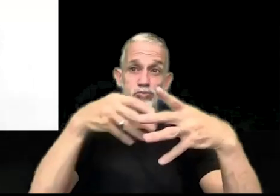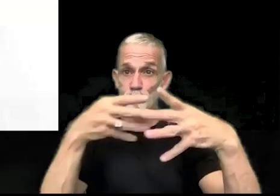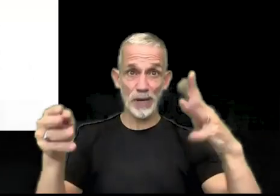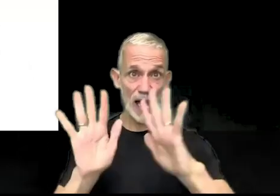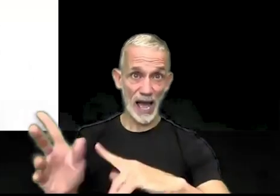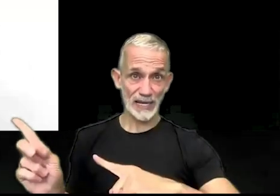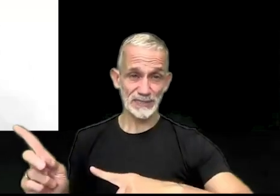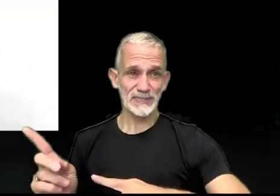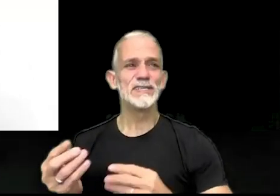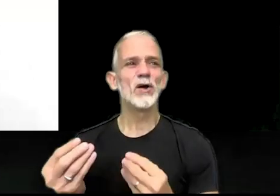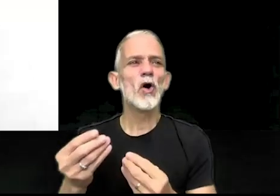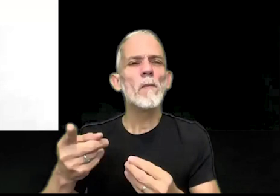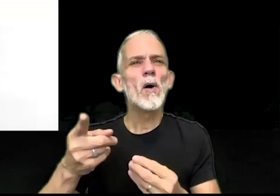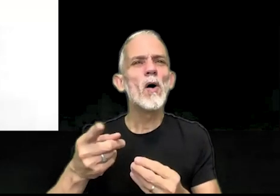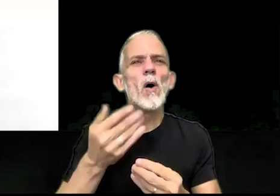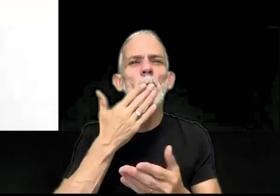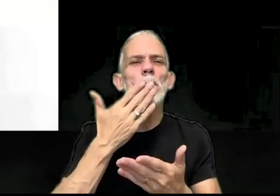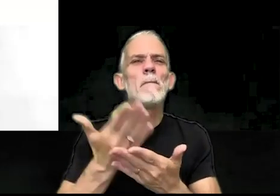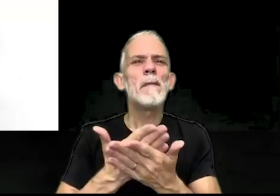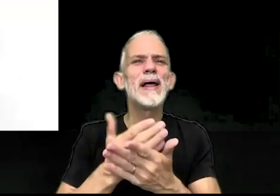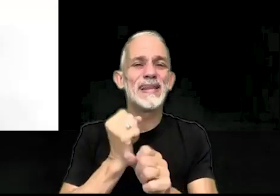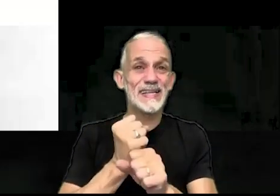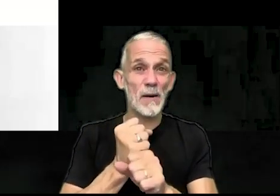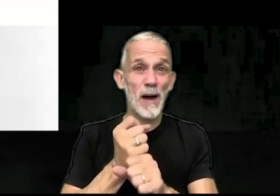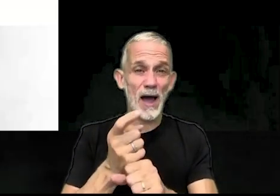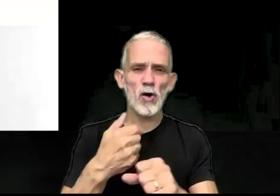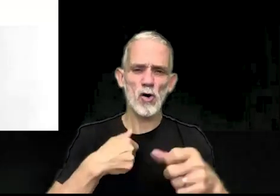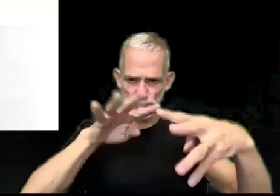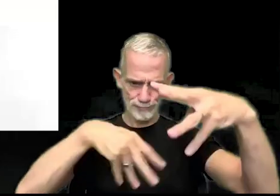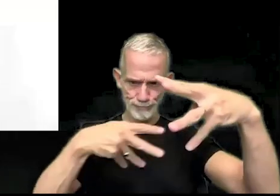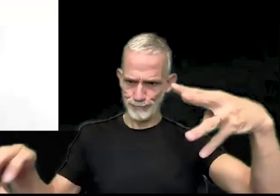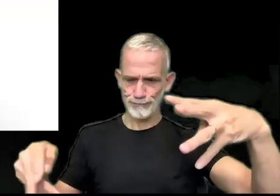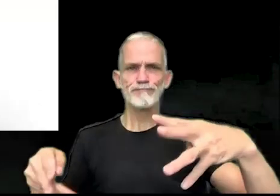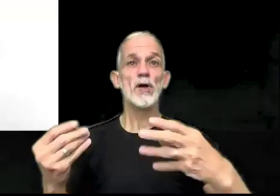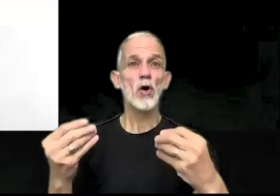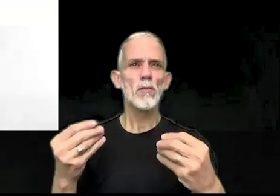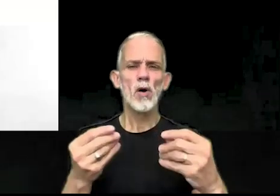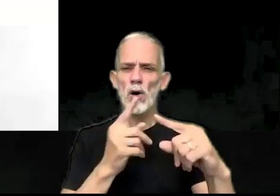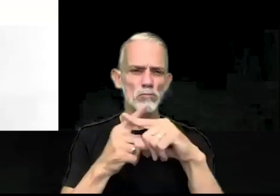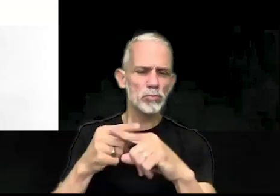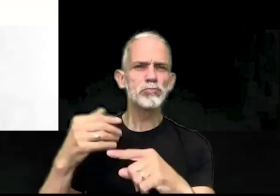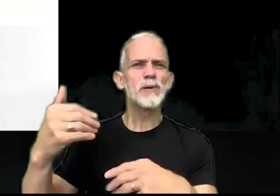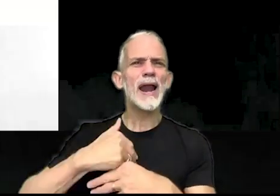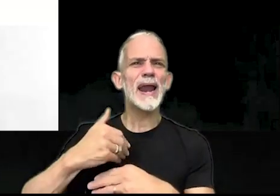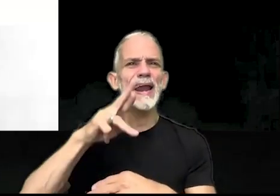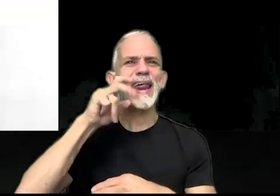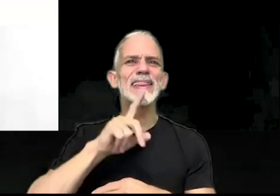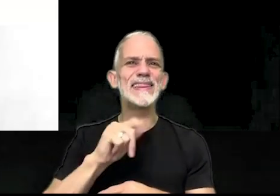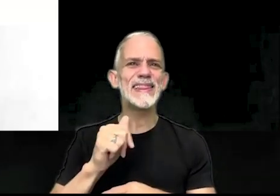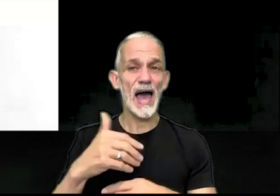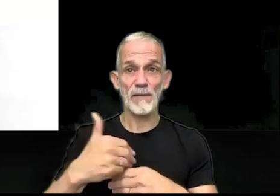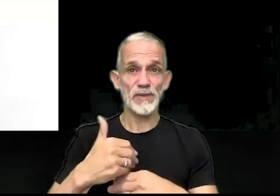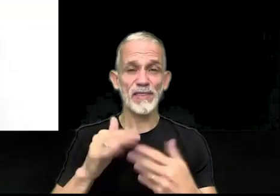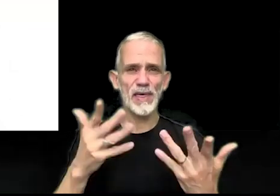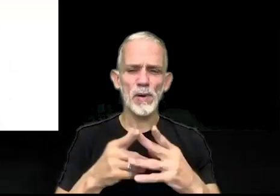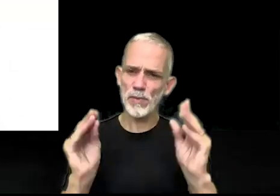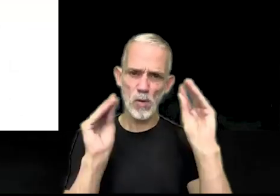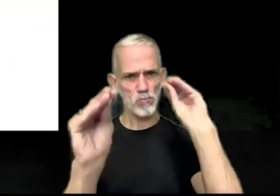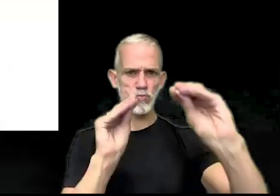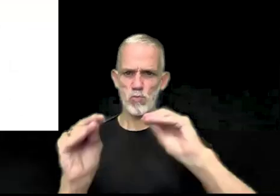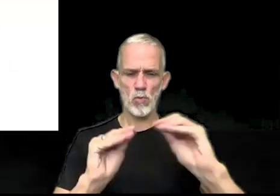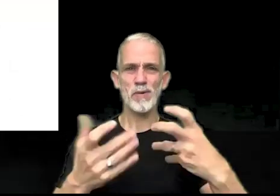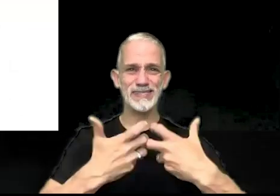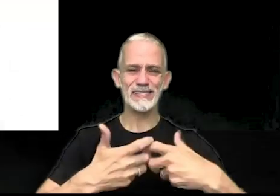esquema de cómo en un papel de trabajo yo voy a determinar la renta que luego iré volcando